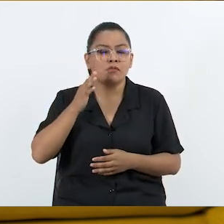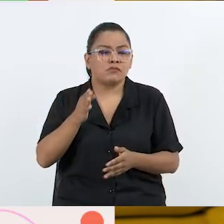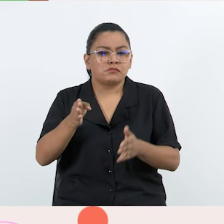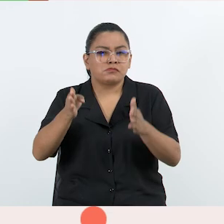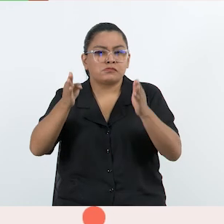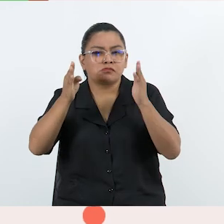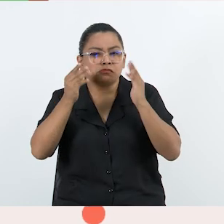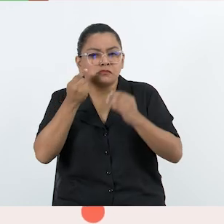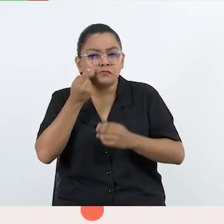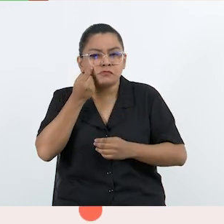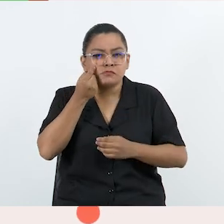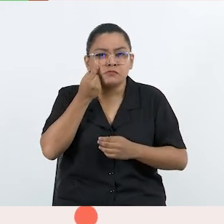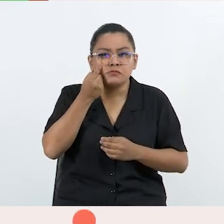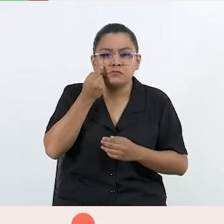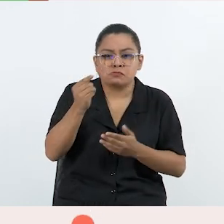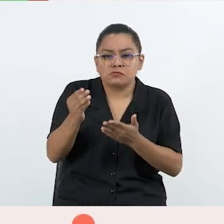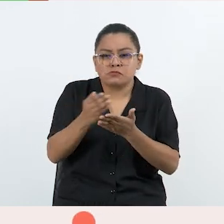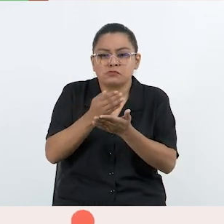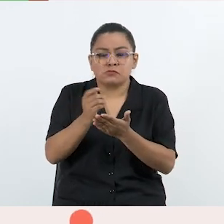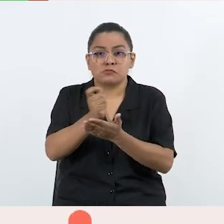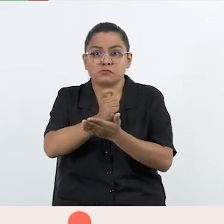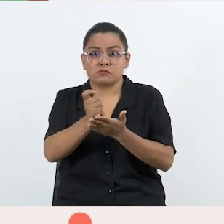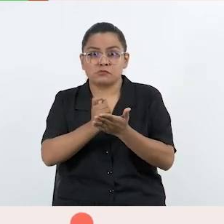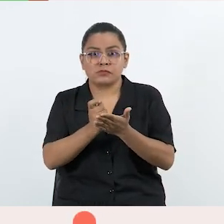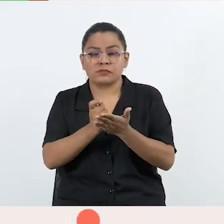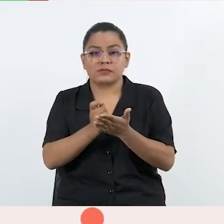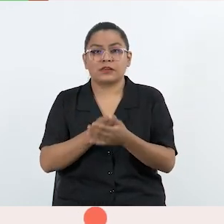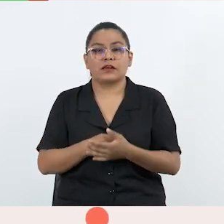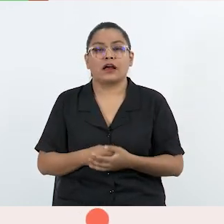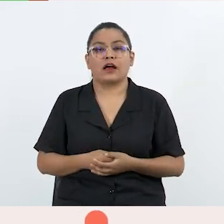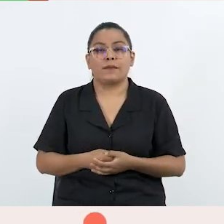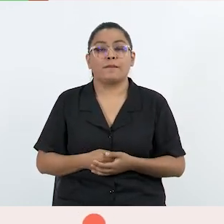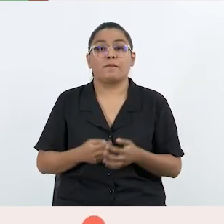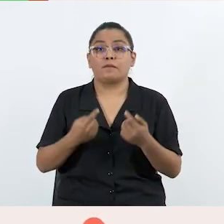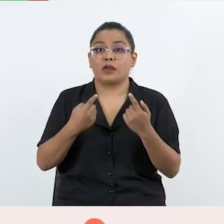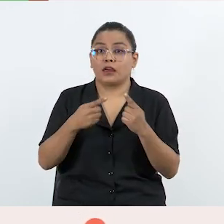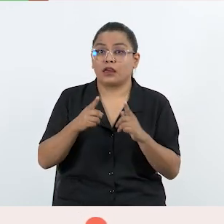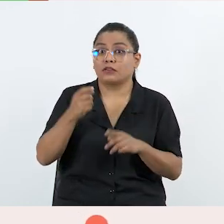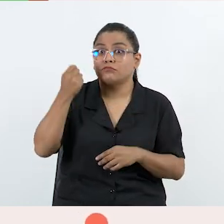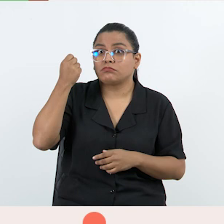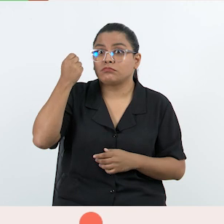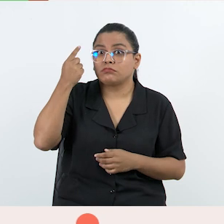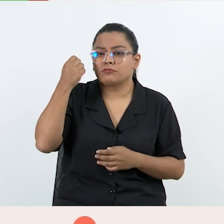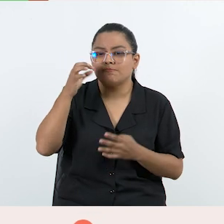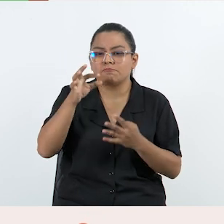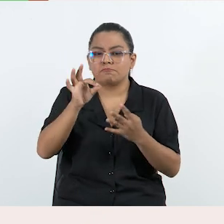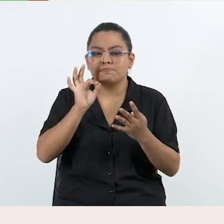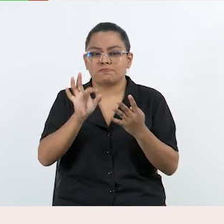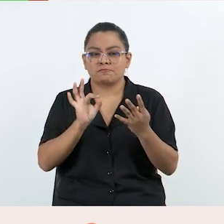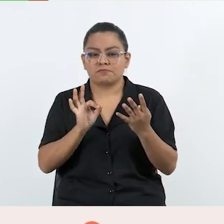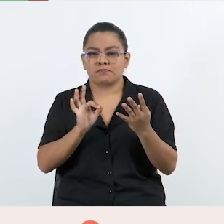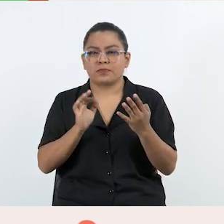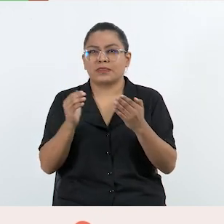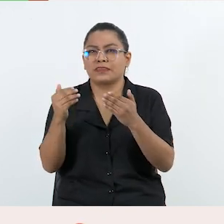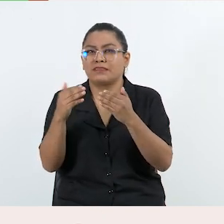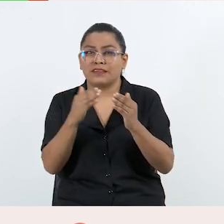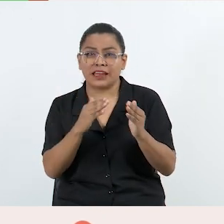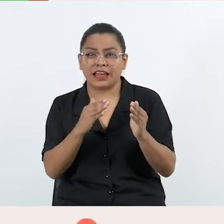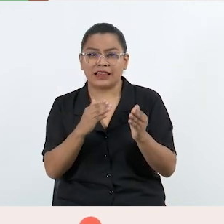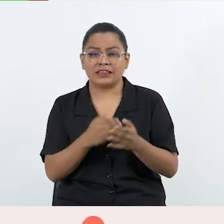tales como escuchar, mirar, leer, escribir. Pero entendemos que hay opciones,